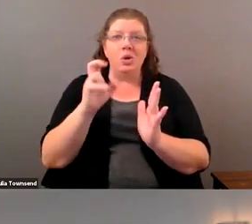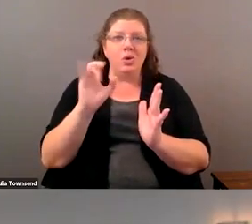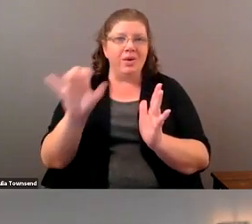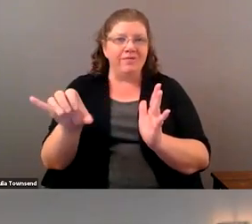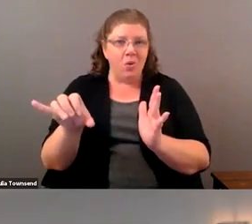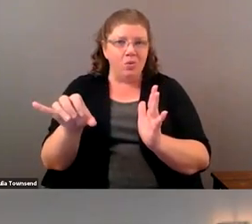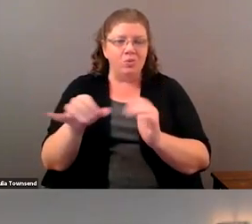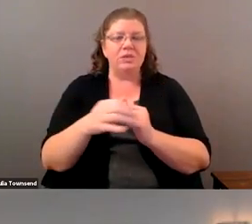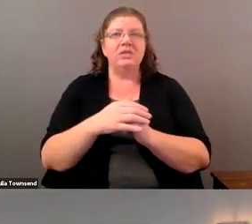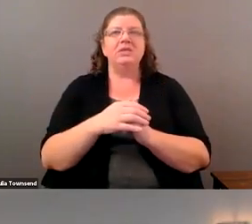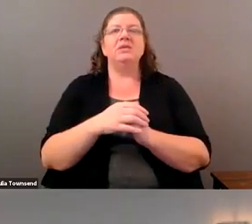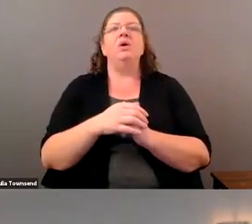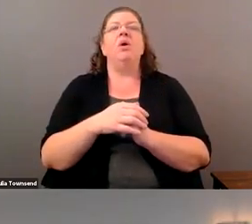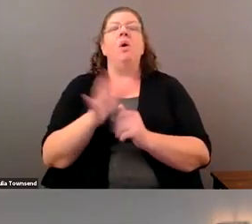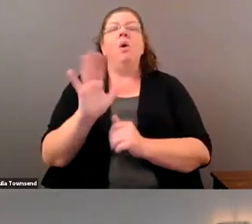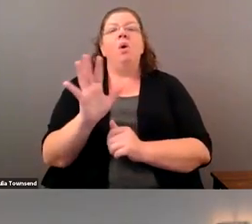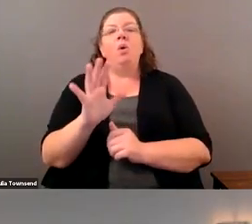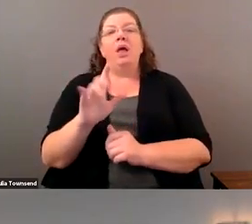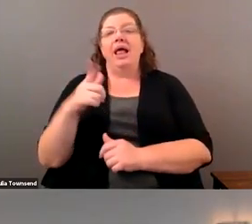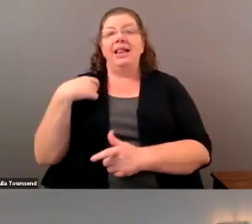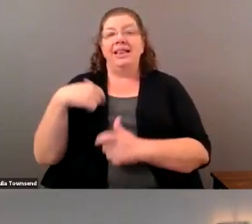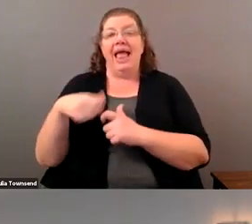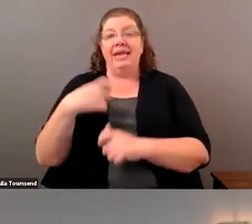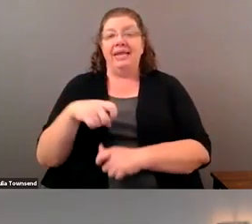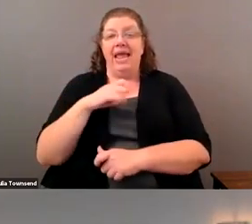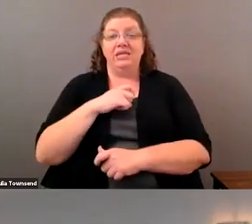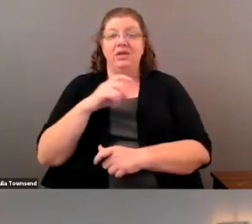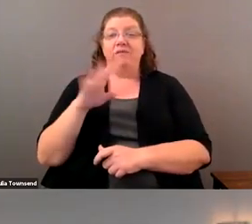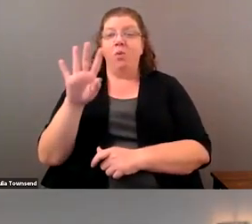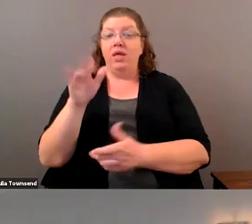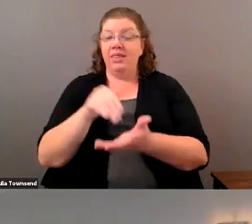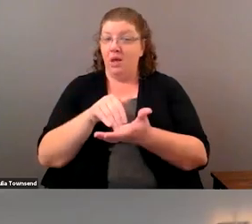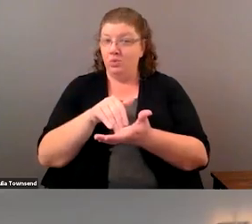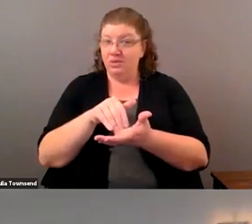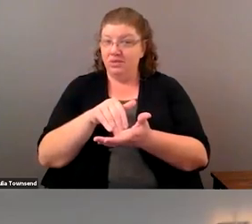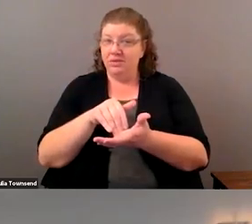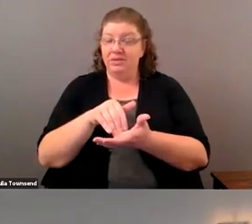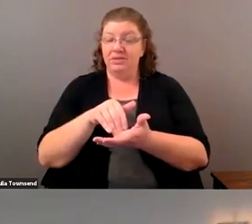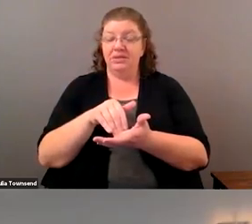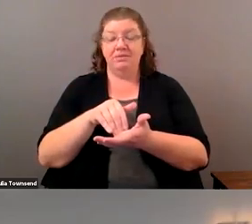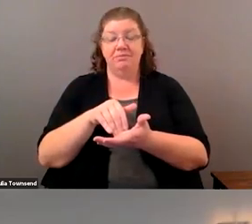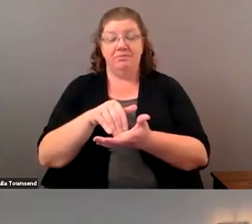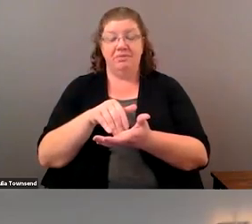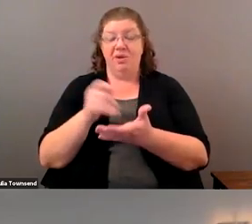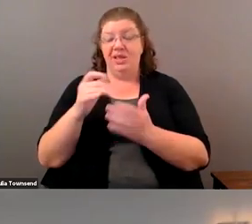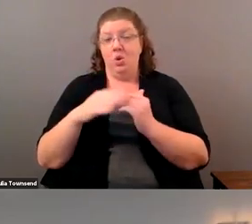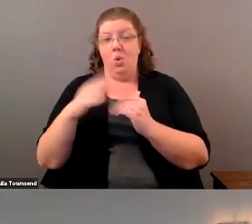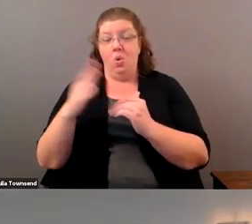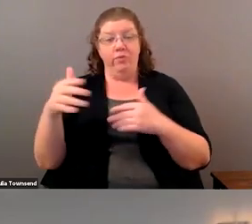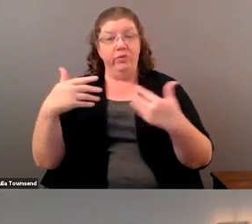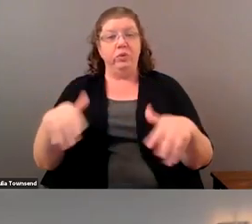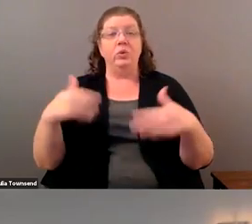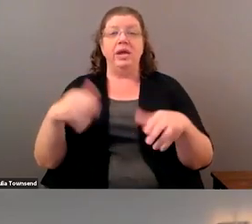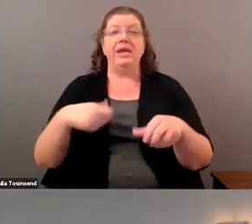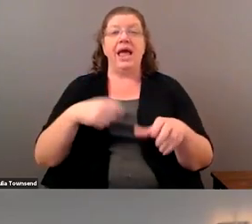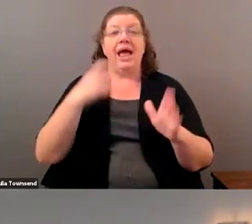y después tenemos 1.200 de ellos y estudiantes latinos